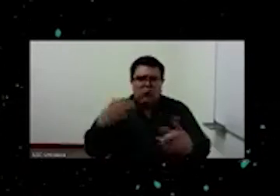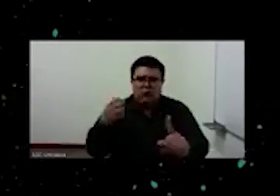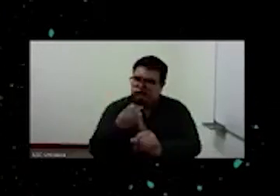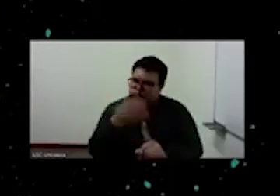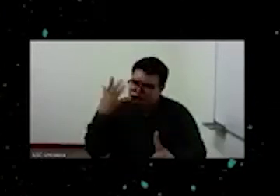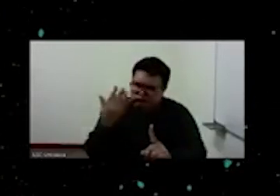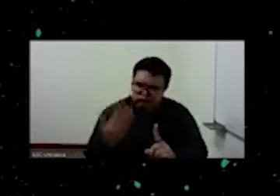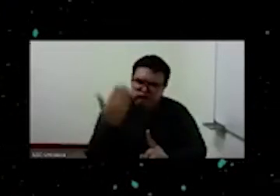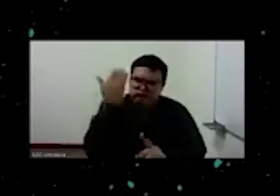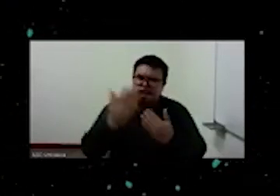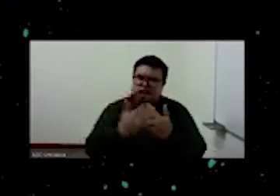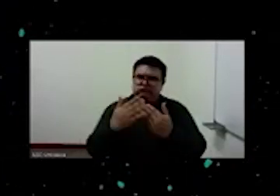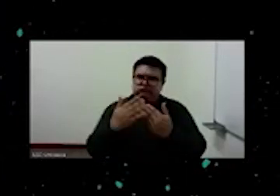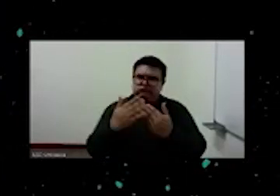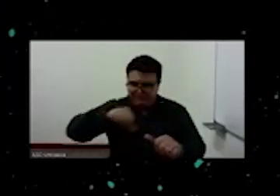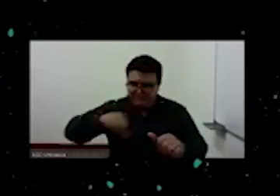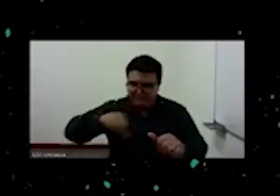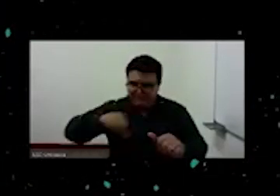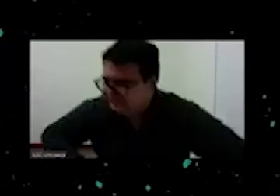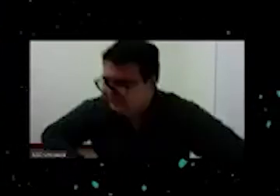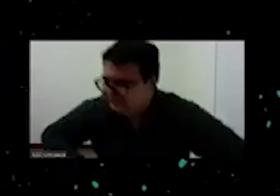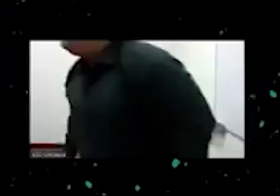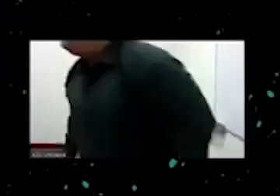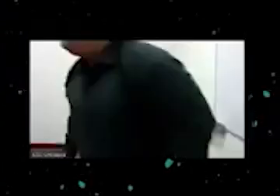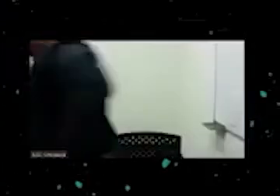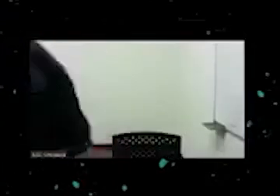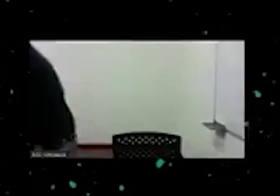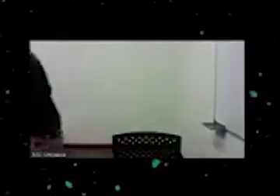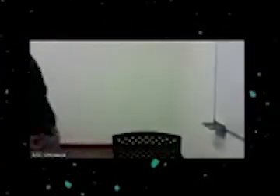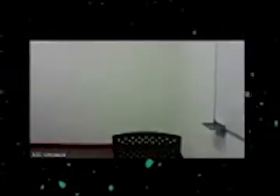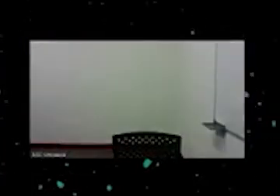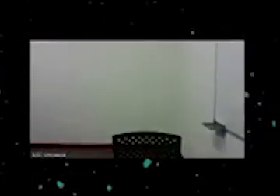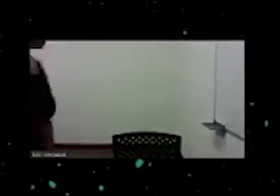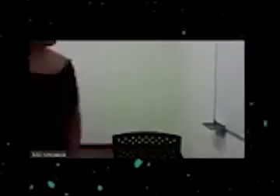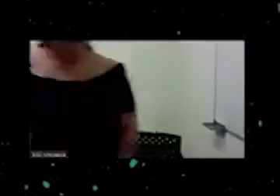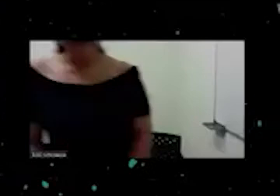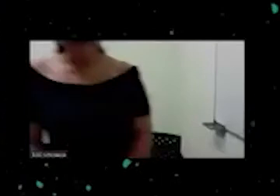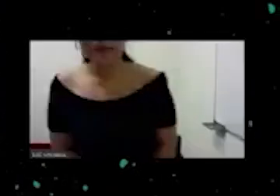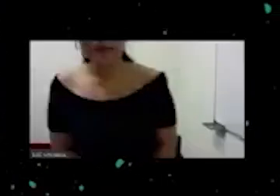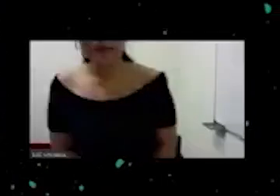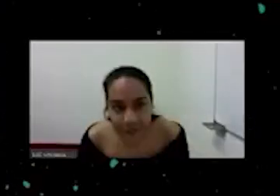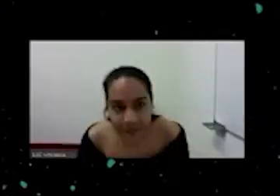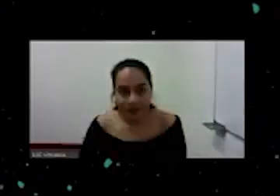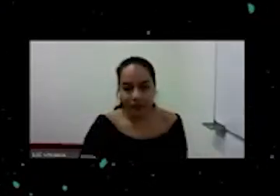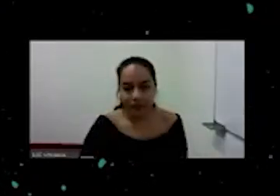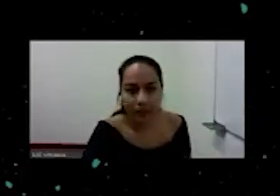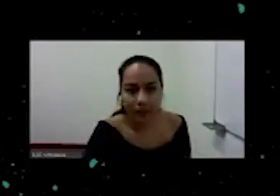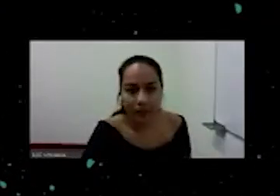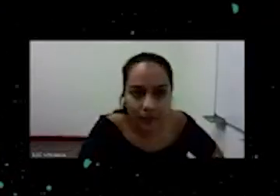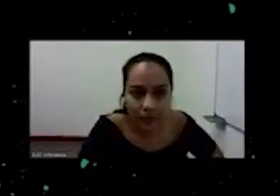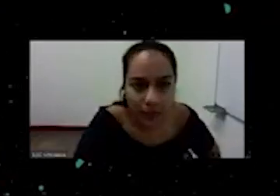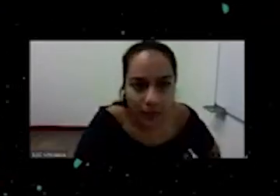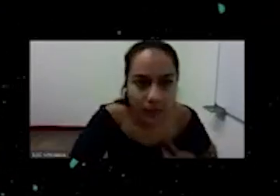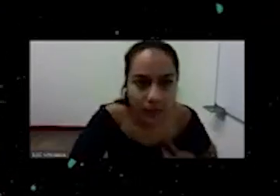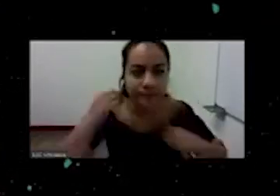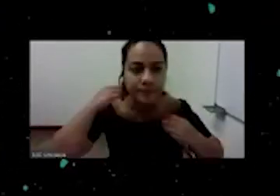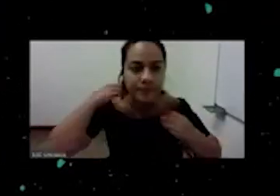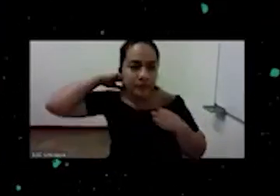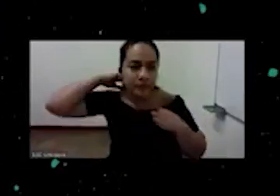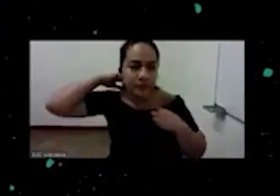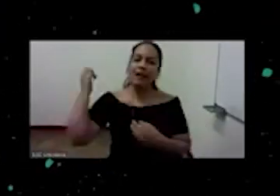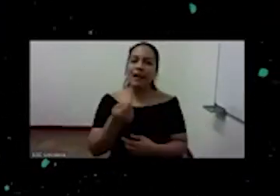para claridad y para ambigüedad al mismo tiempo. dice